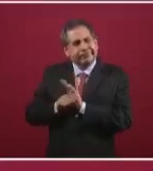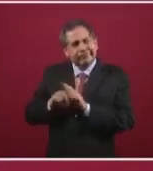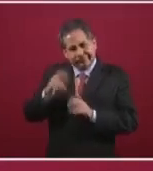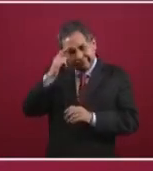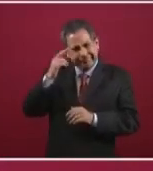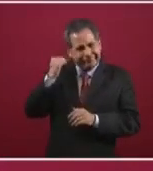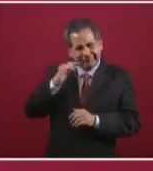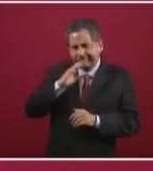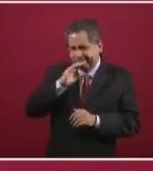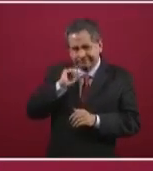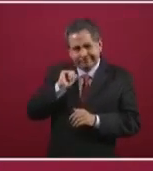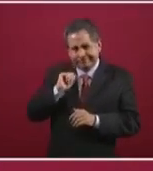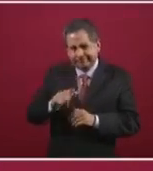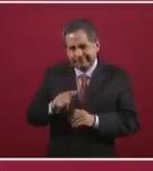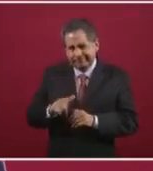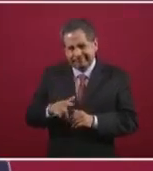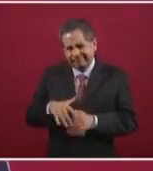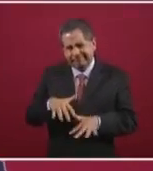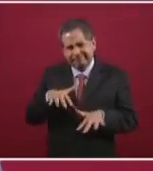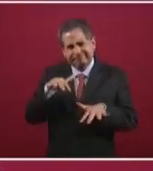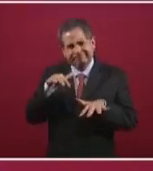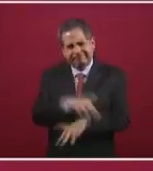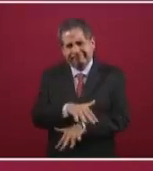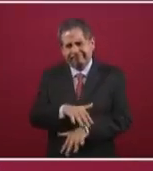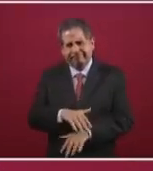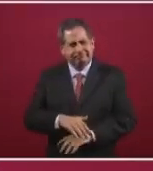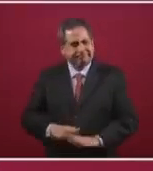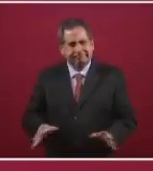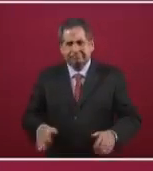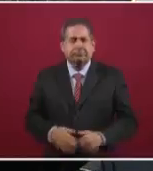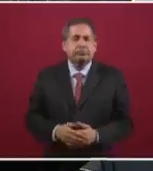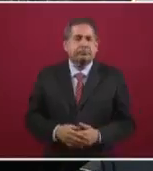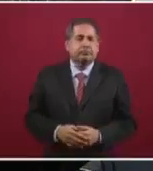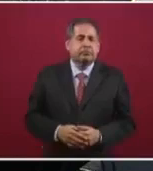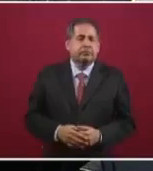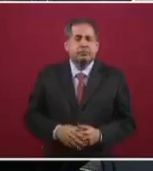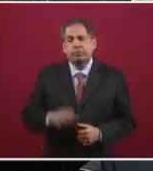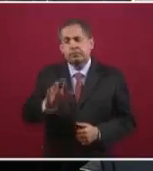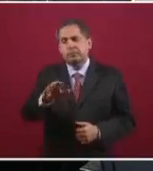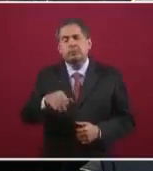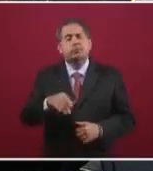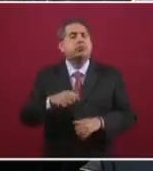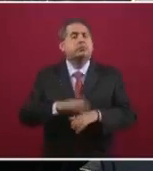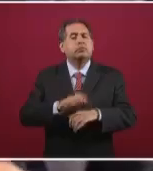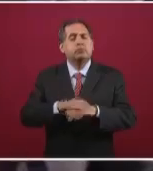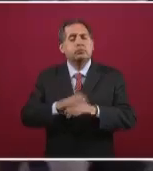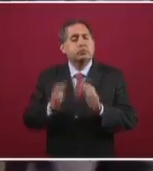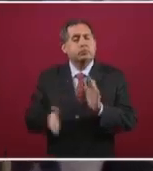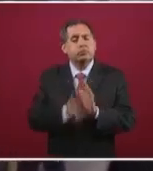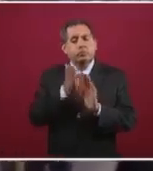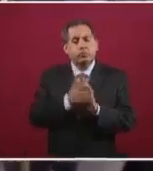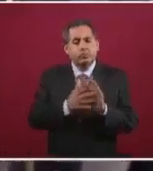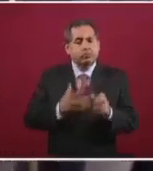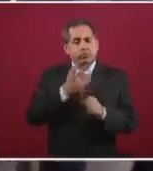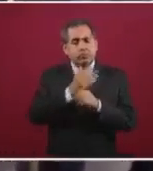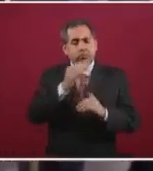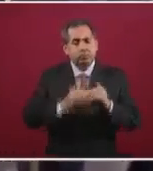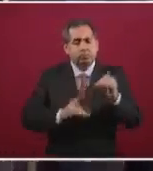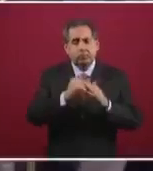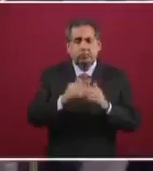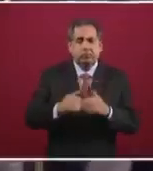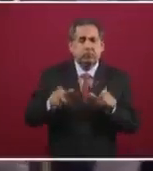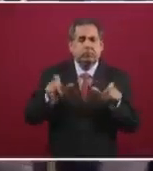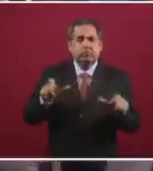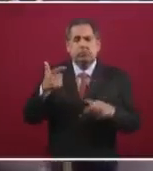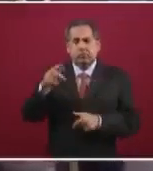discurso chafa. Y nada más para concluir, lo del avance en la construcción de instalaciones de la Guardia.